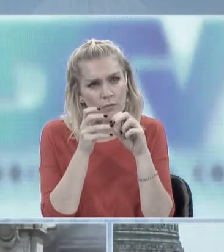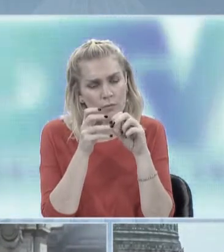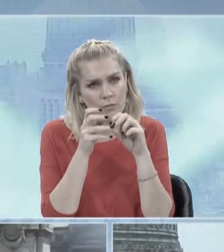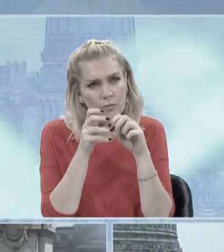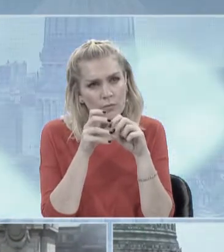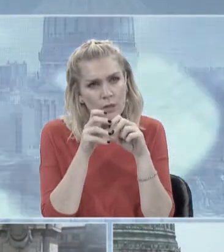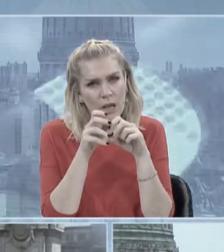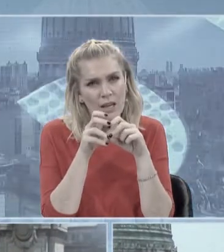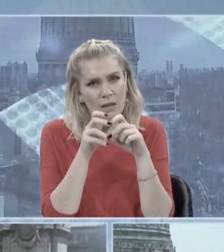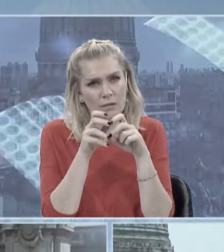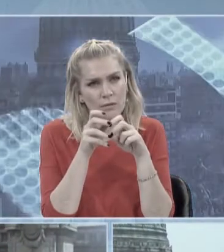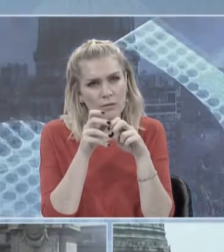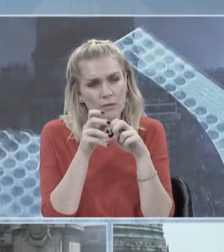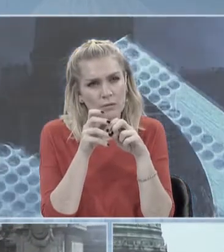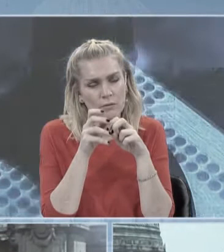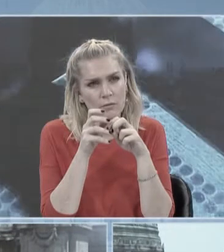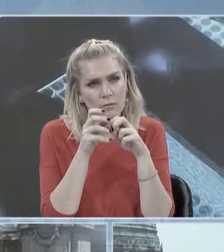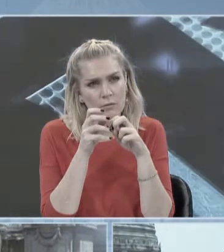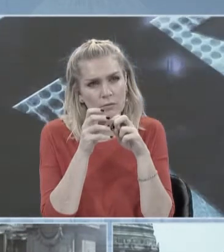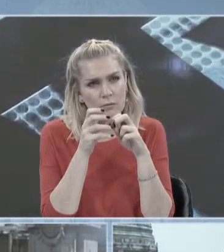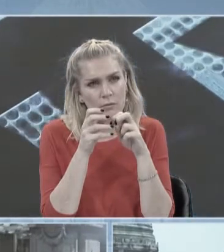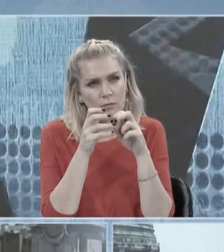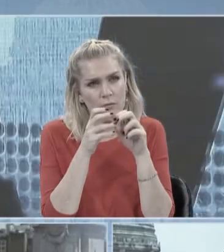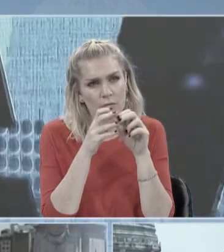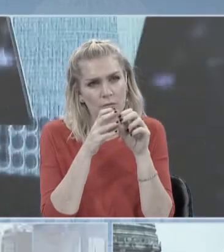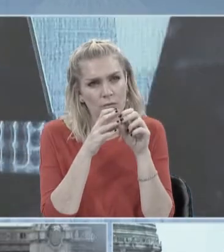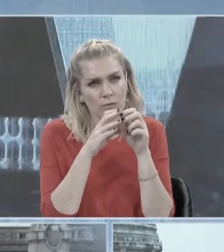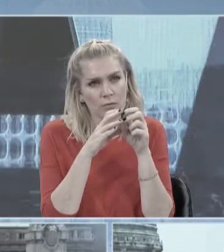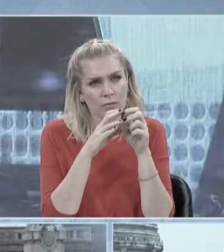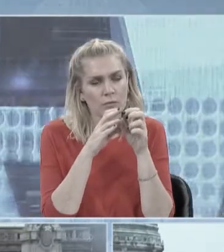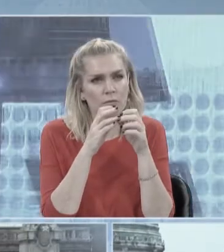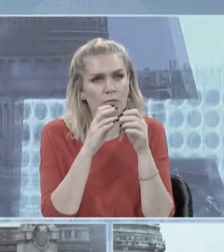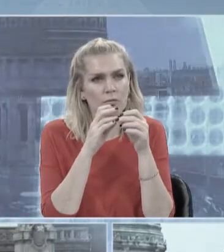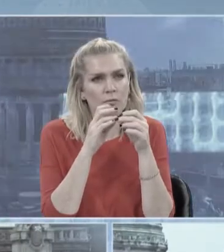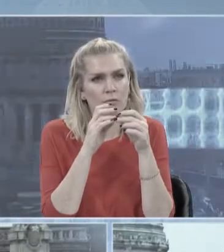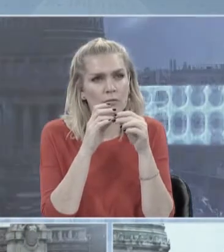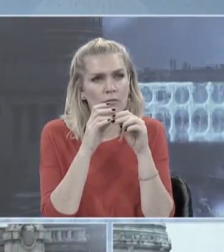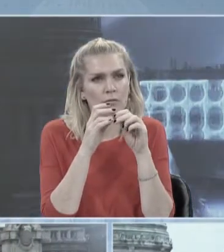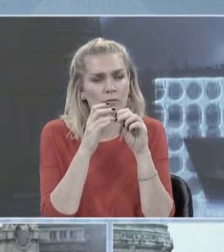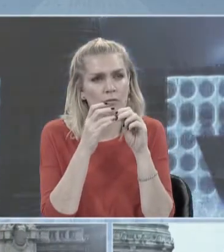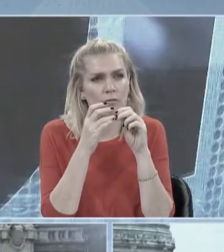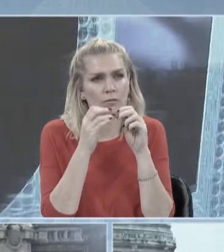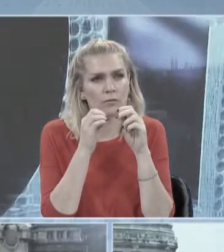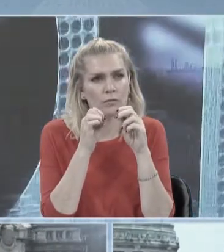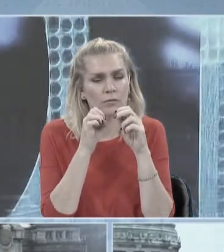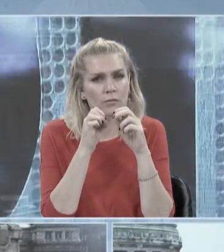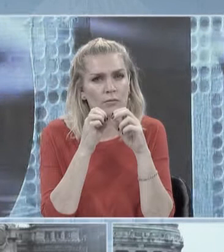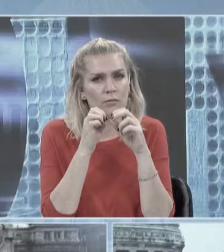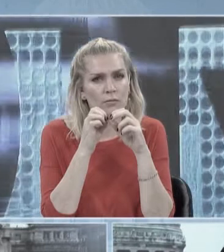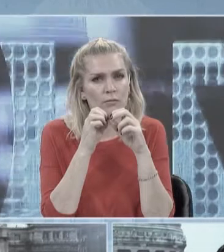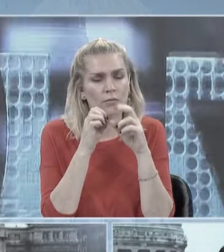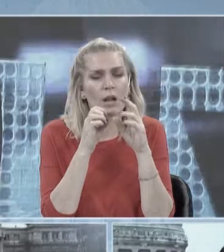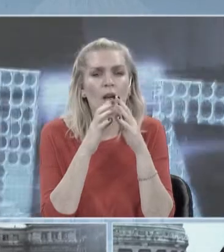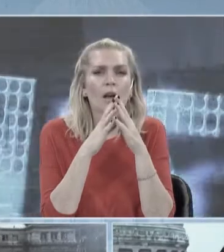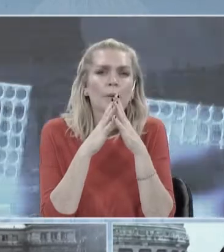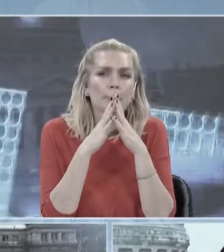algo detrás, que no era justamente el protocolo. Es no querer tratar esos temas y no confiar en